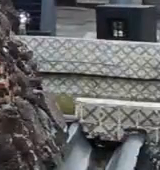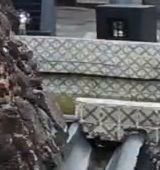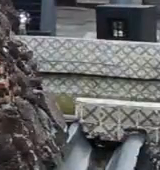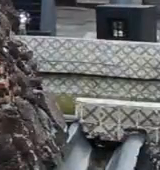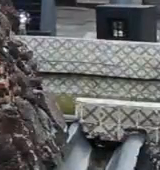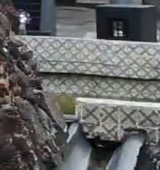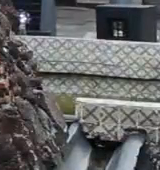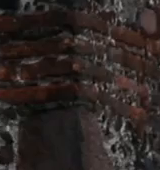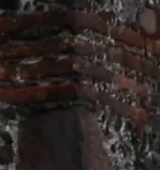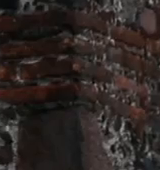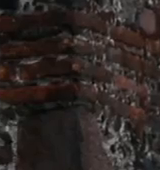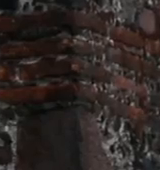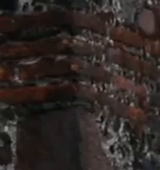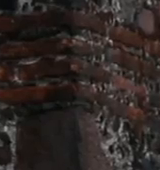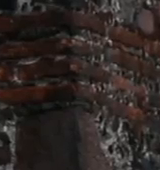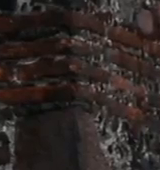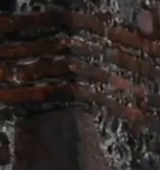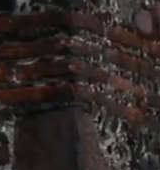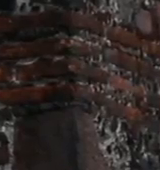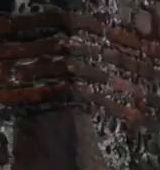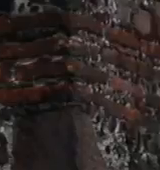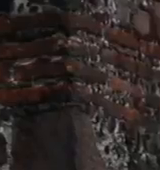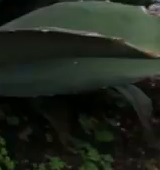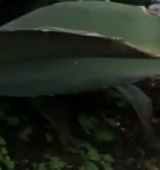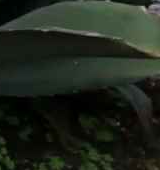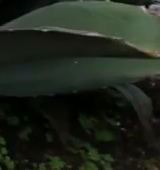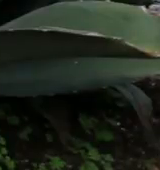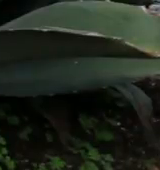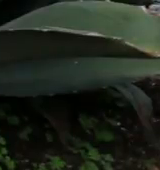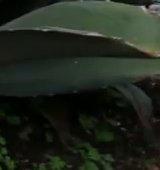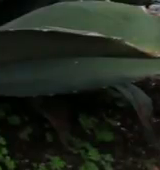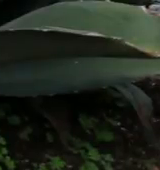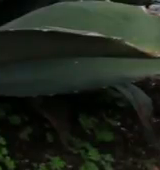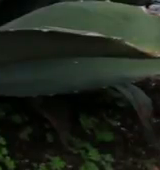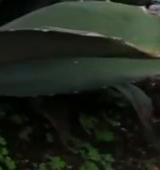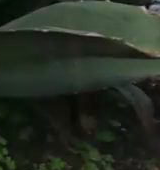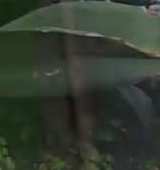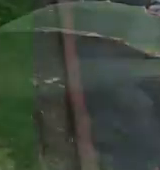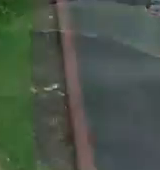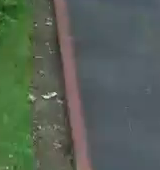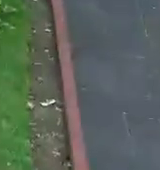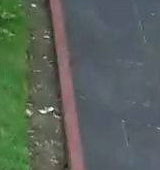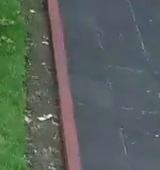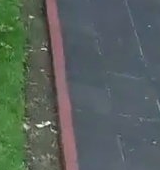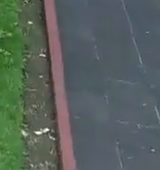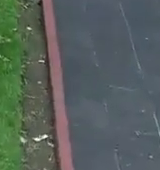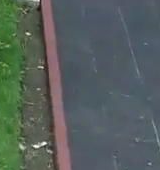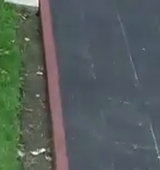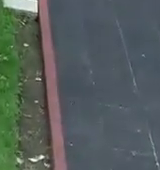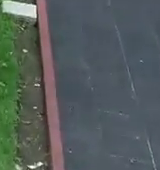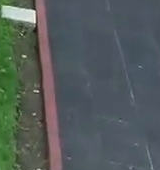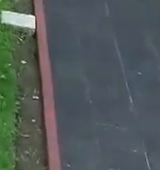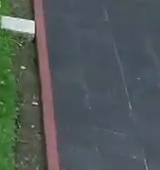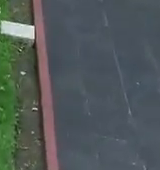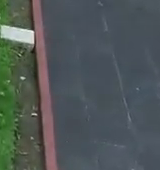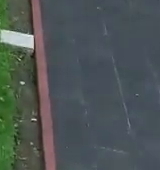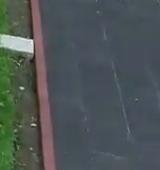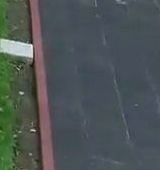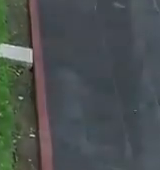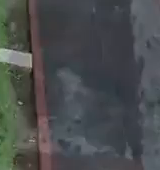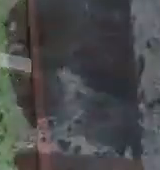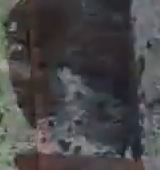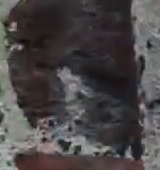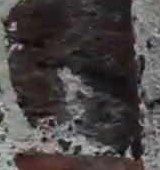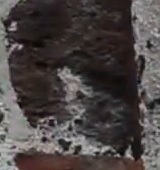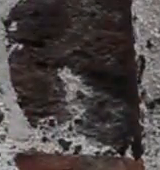XX, con la construcción de la línea 1 del metro, dejó en pie a los arcos, hoy rodeados de atractivas jardineras que hoy conocemos,